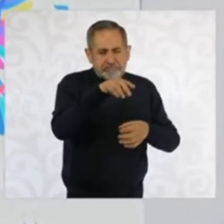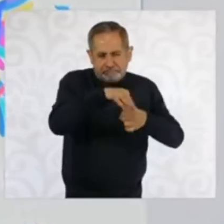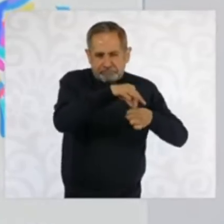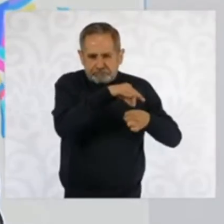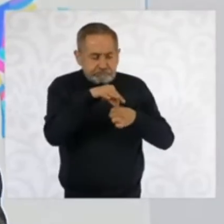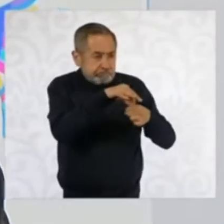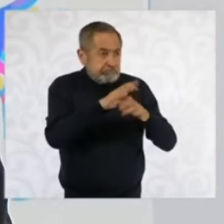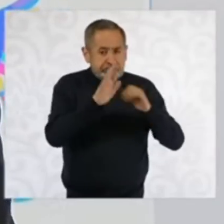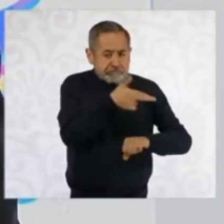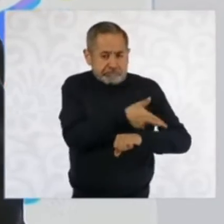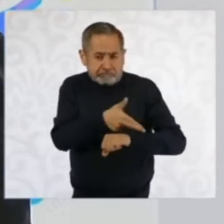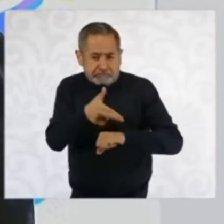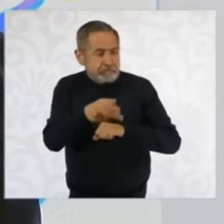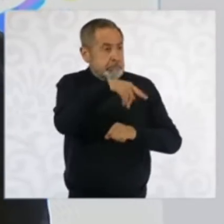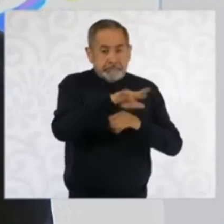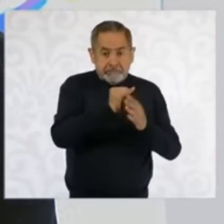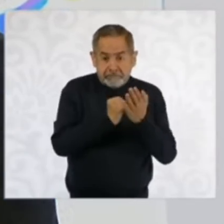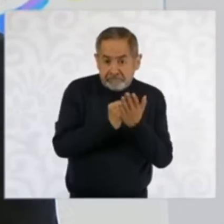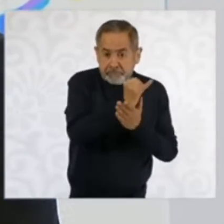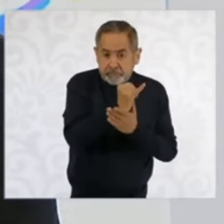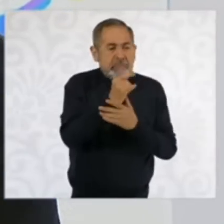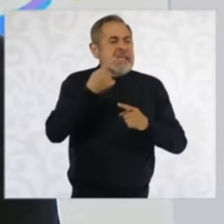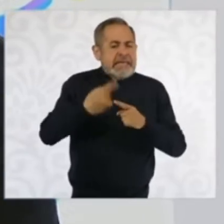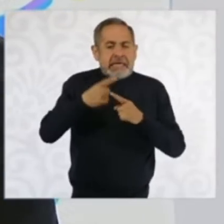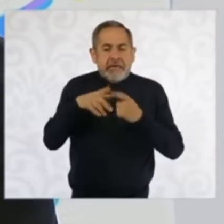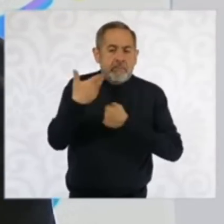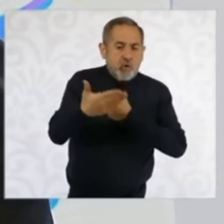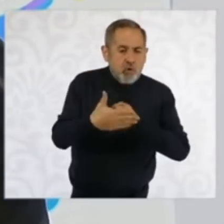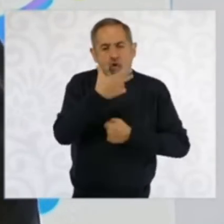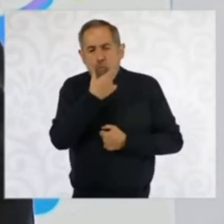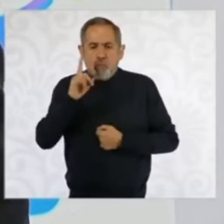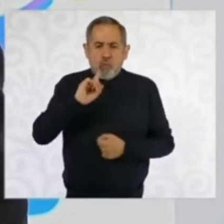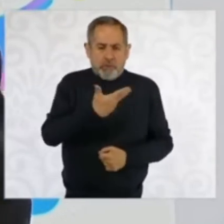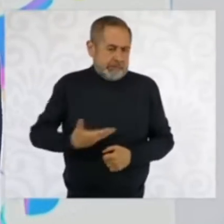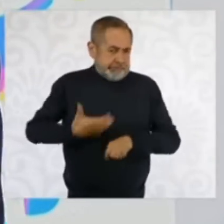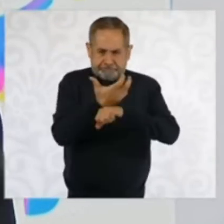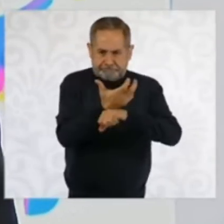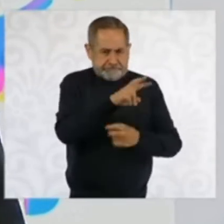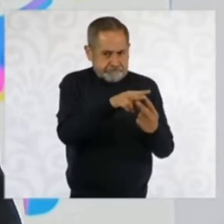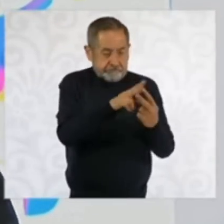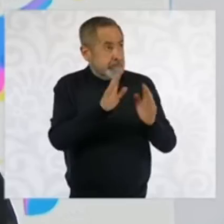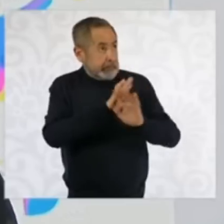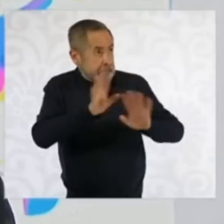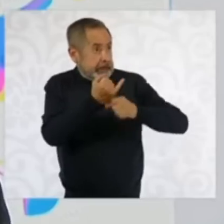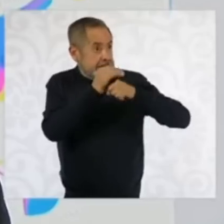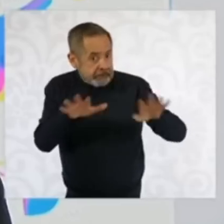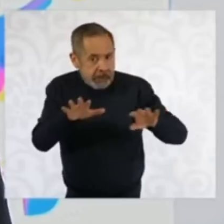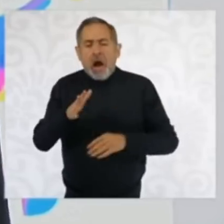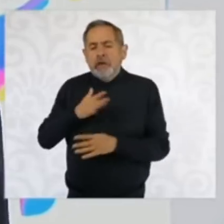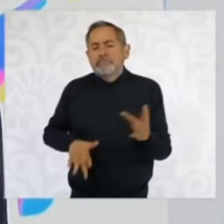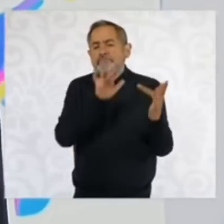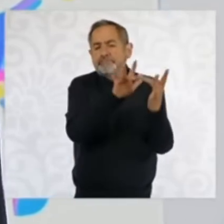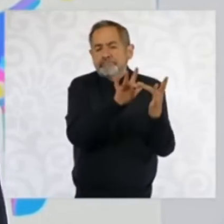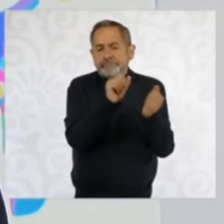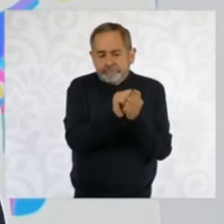electorales tomen su decisión respecto al próximo presidente o presidenta de los Estados Unidos, estaremos ya en contacto